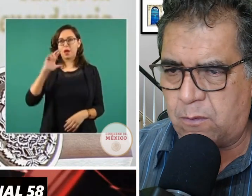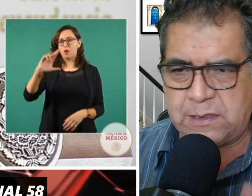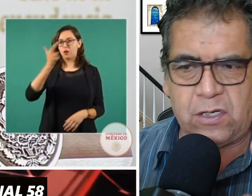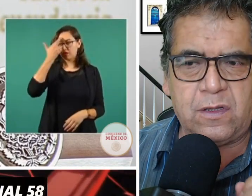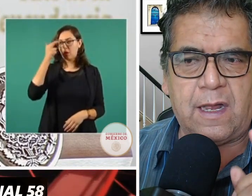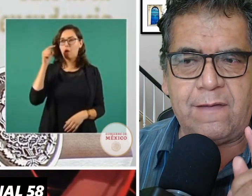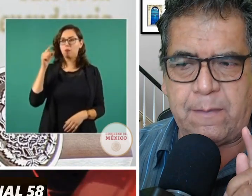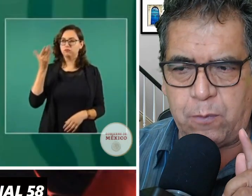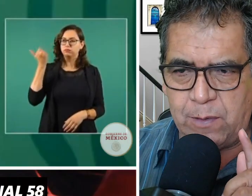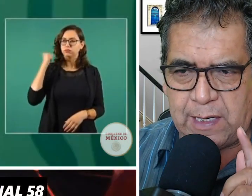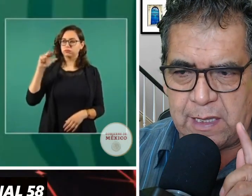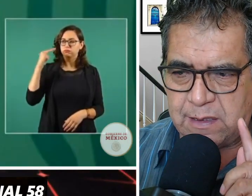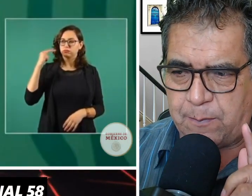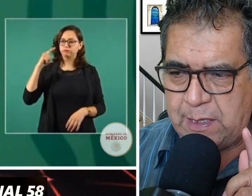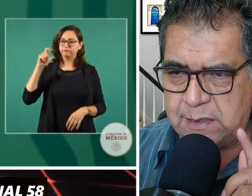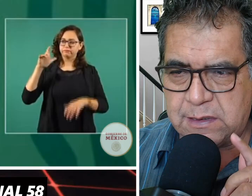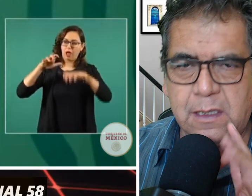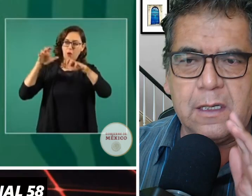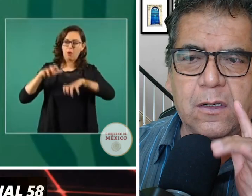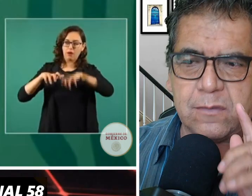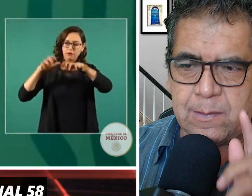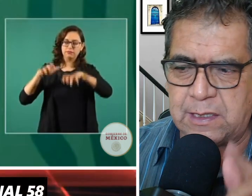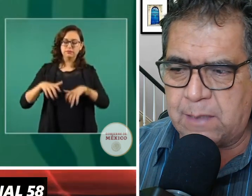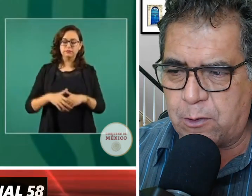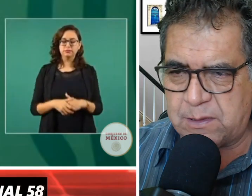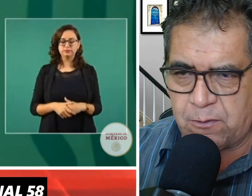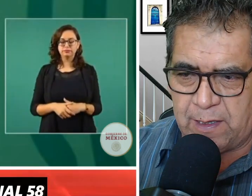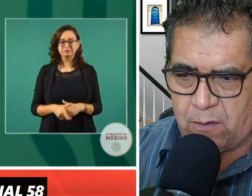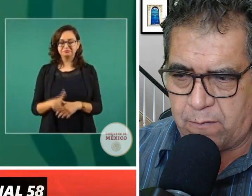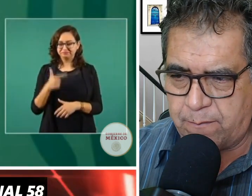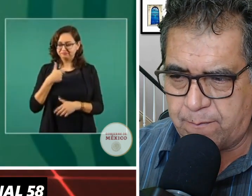transformación de la vida pública de este país. Nos vemos en el próximo video.